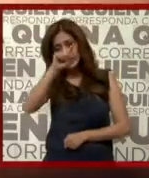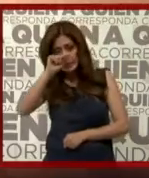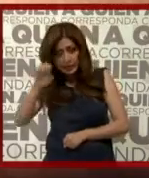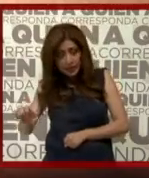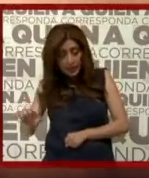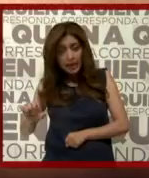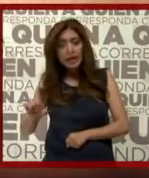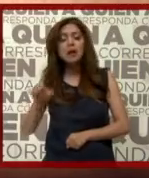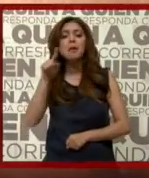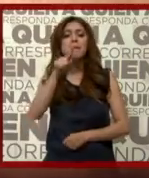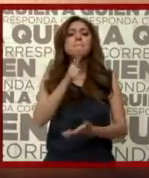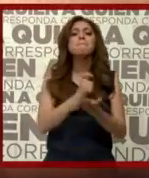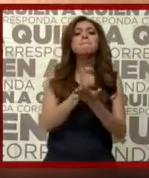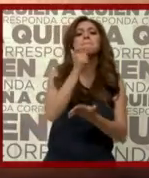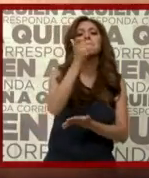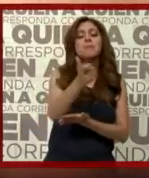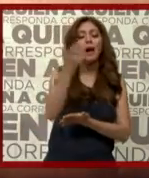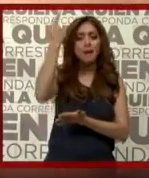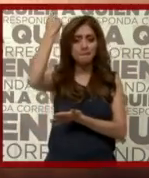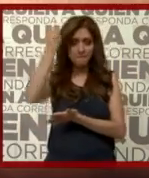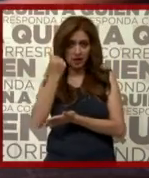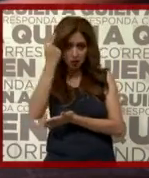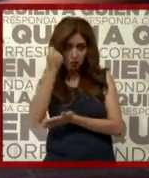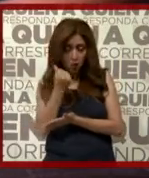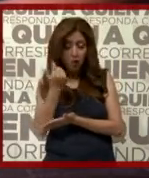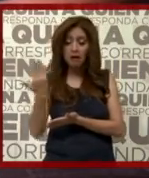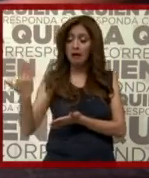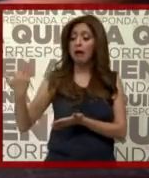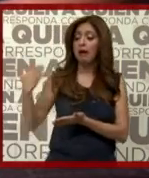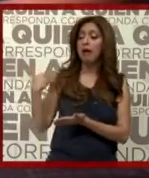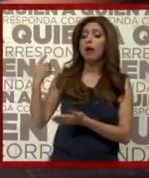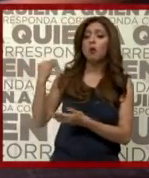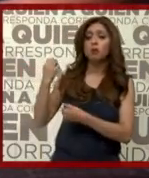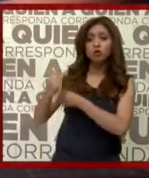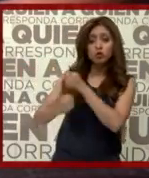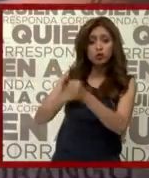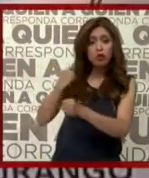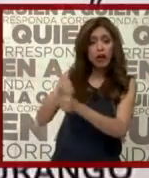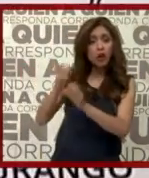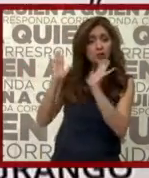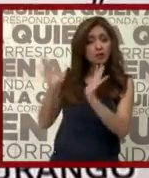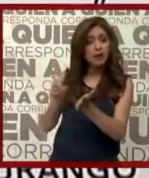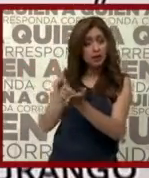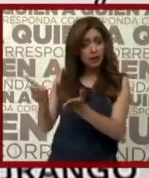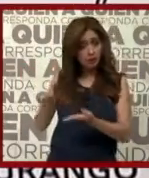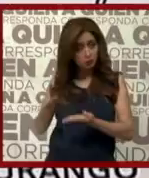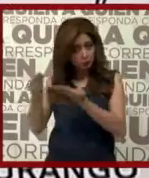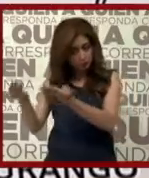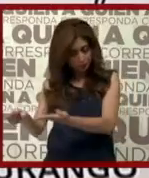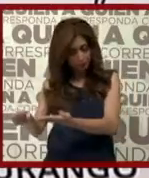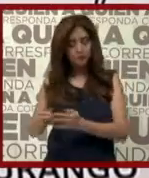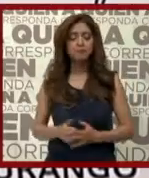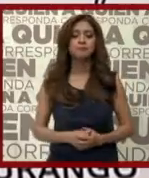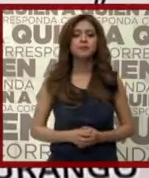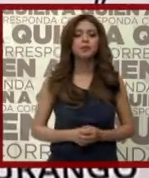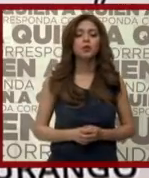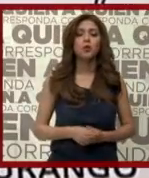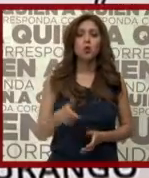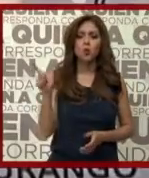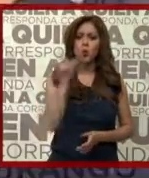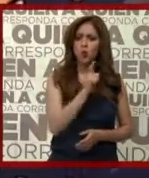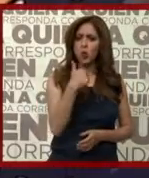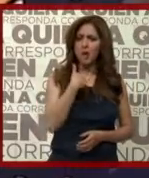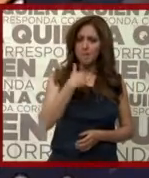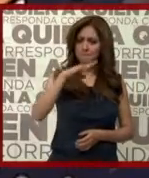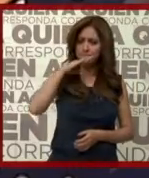el ISSSTE, le pague su pensión, a la cual fue beneficiaria desde hace varios años. A raíz de la muerte de mi madre, yo tenía